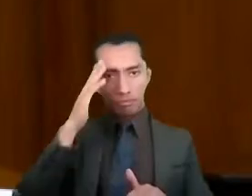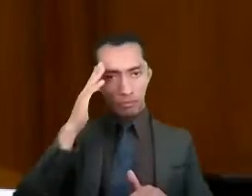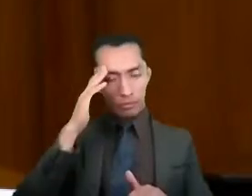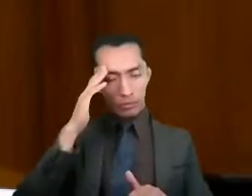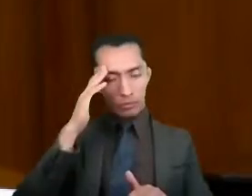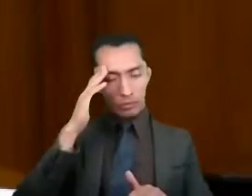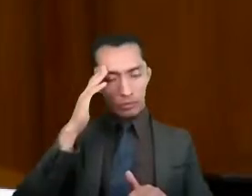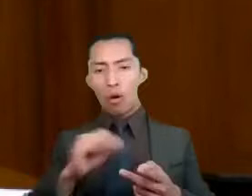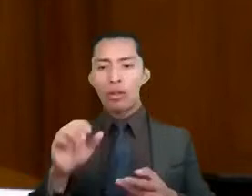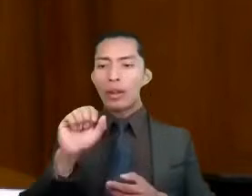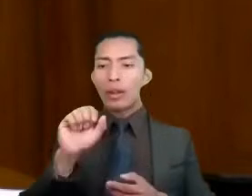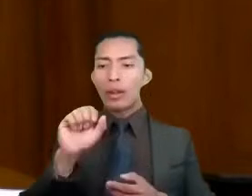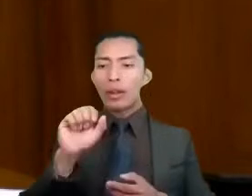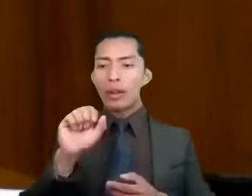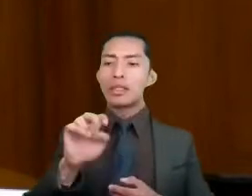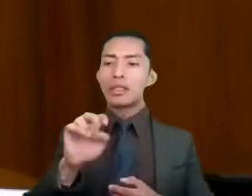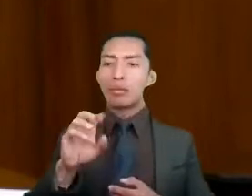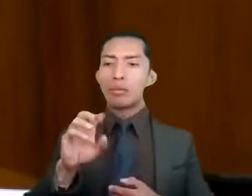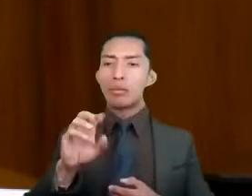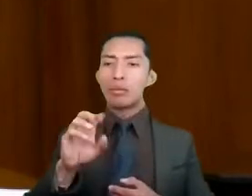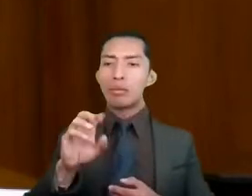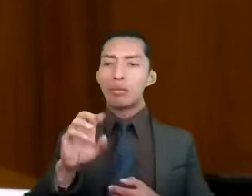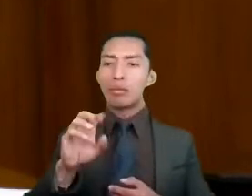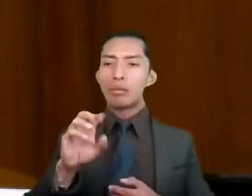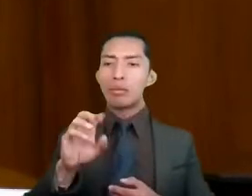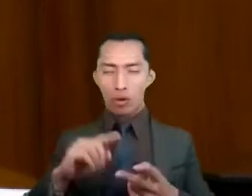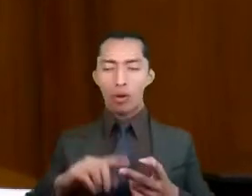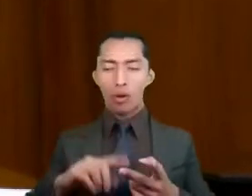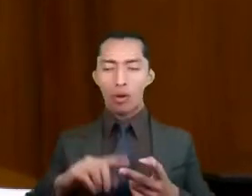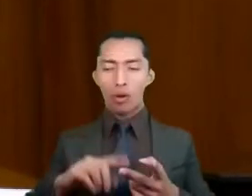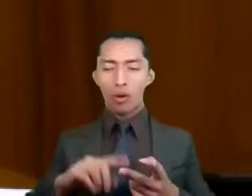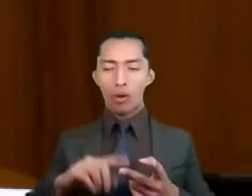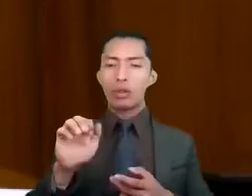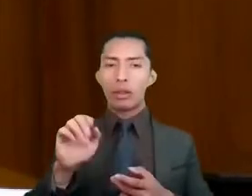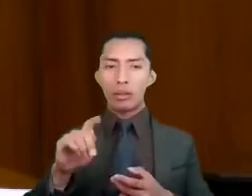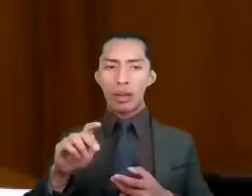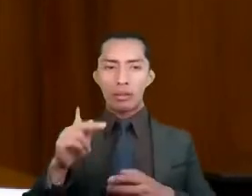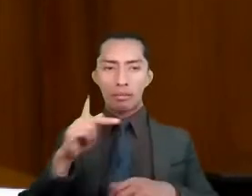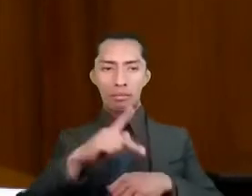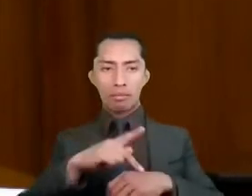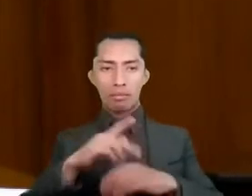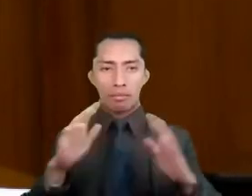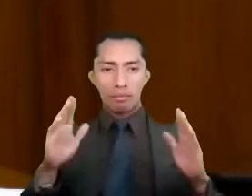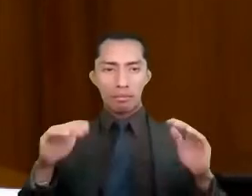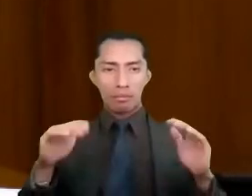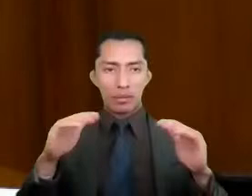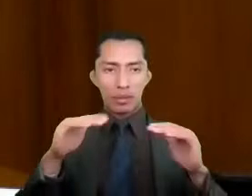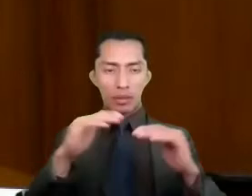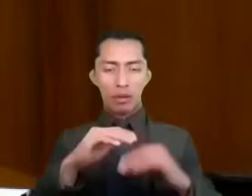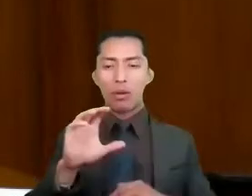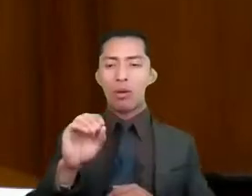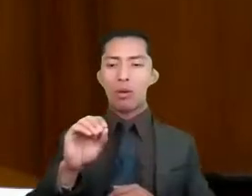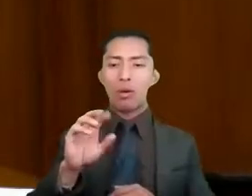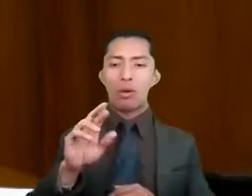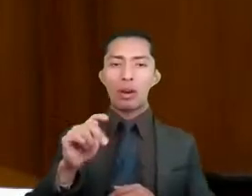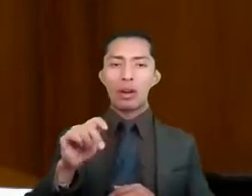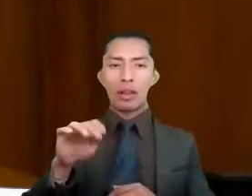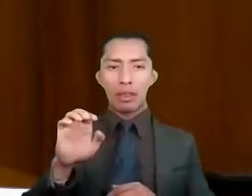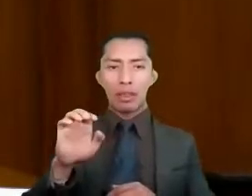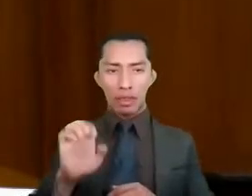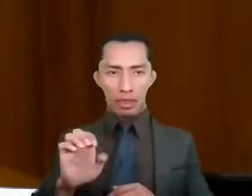Siervo de la Nación, la autopista Tultepec-Aifa Pirámides, autopista Conexión Oriente, macrolibramiento